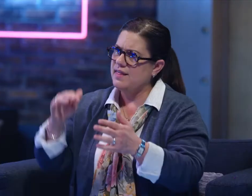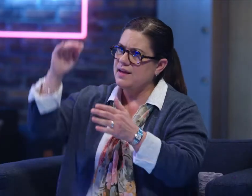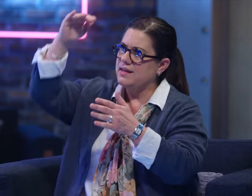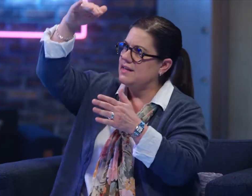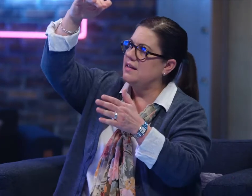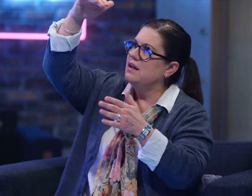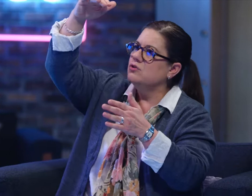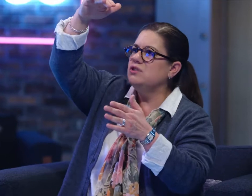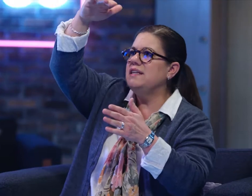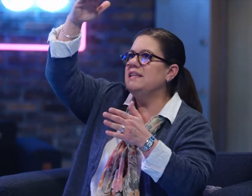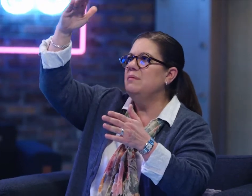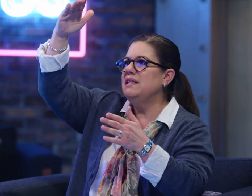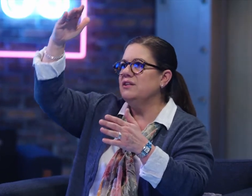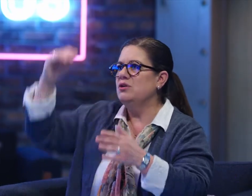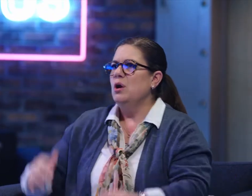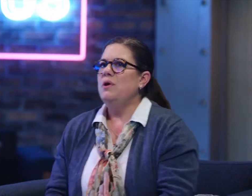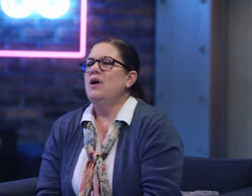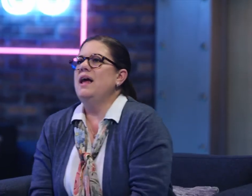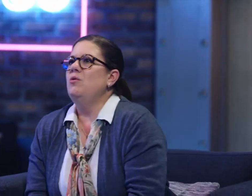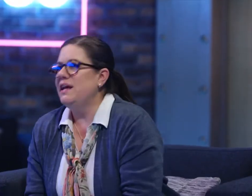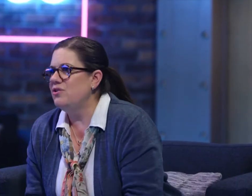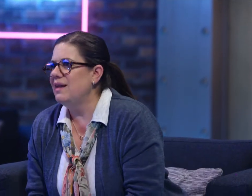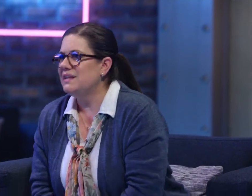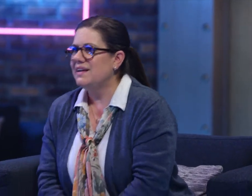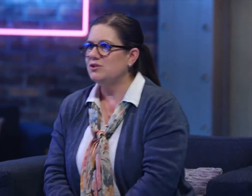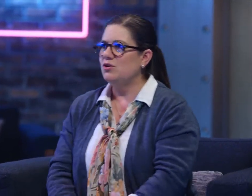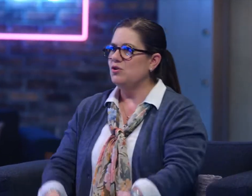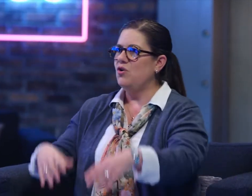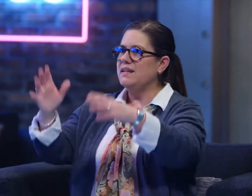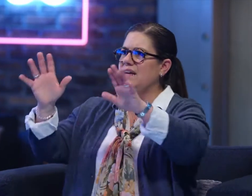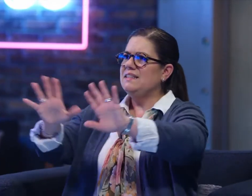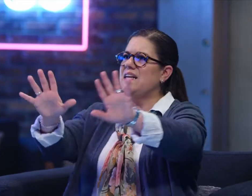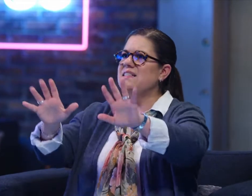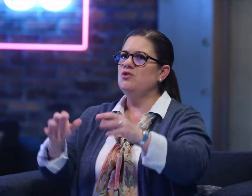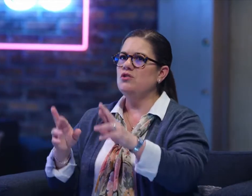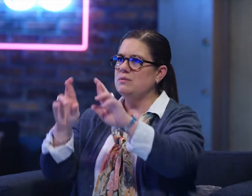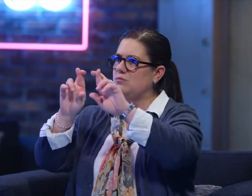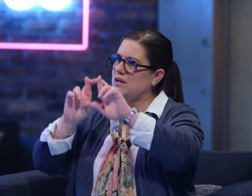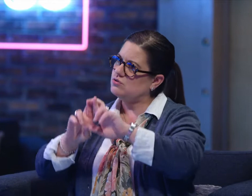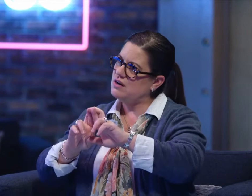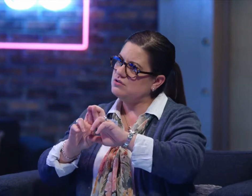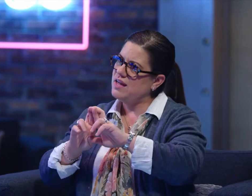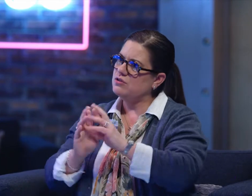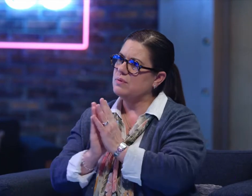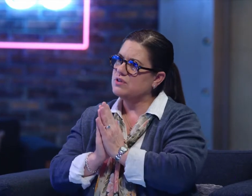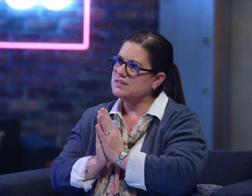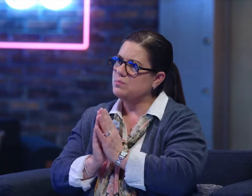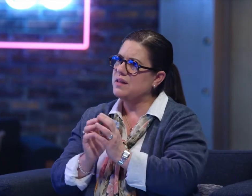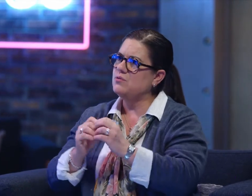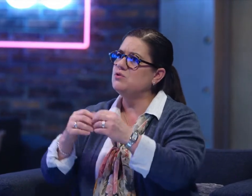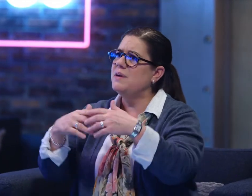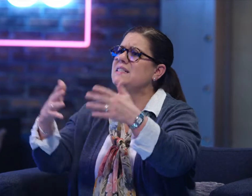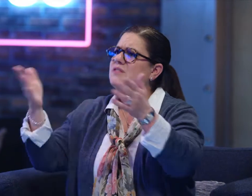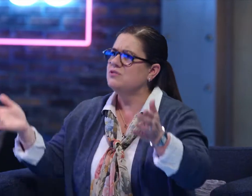obligatorio nada, etcétera. Entonces se hace la mitigación, pero el objeto de la mitigación no es enciérrense todos y vamos a cruzar los dedos, vamos a